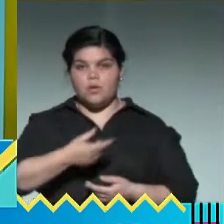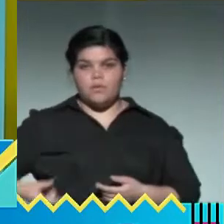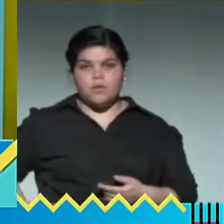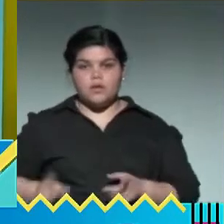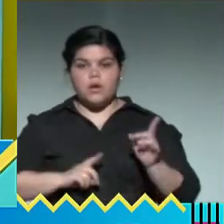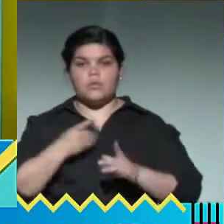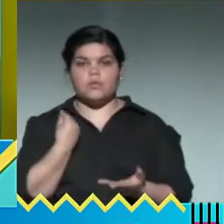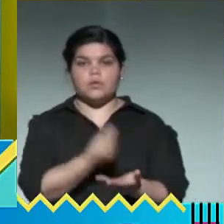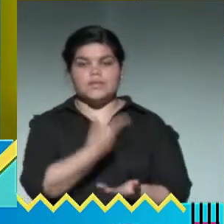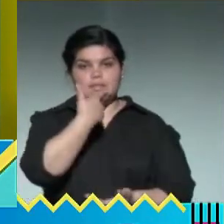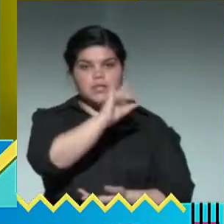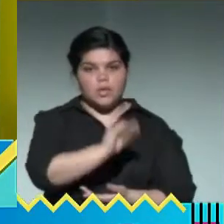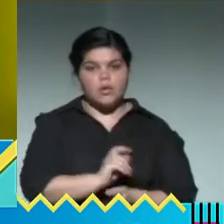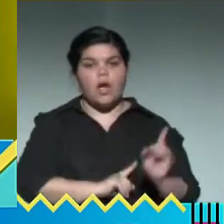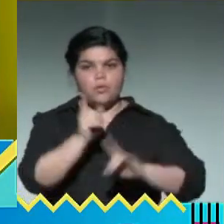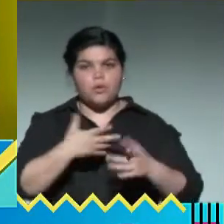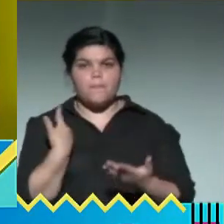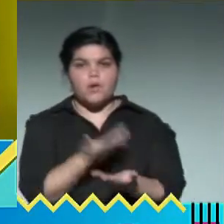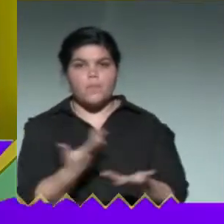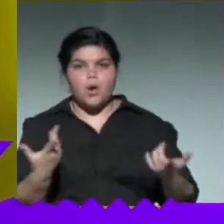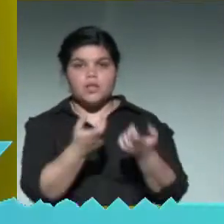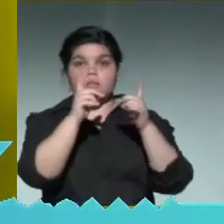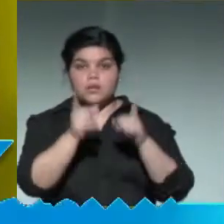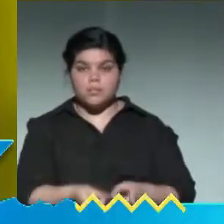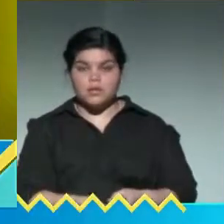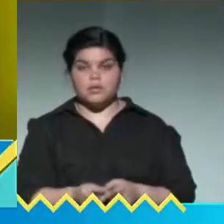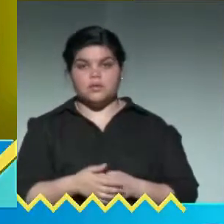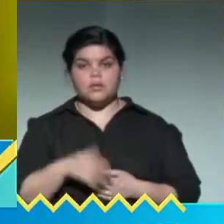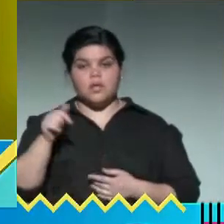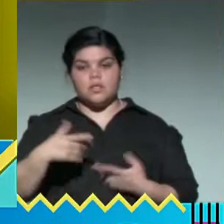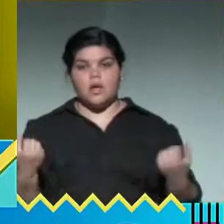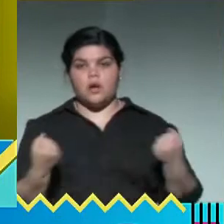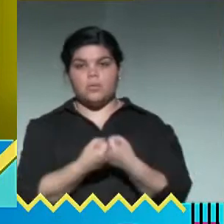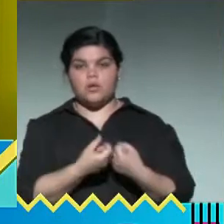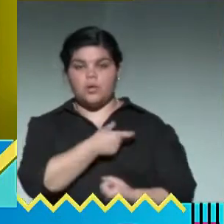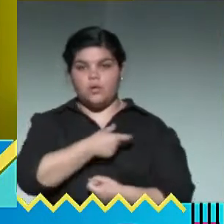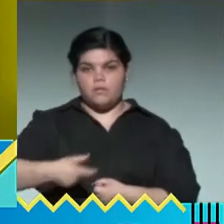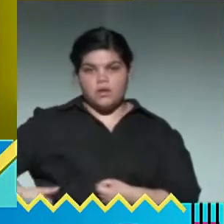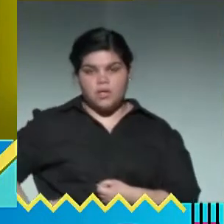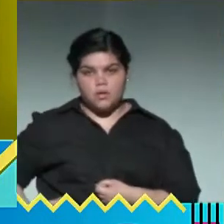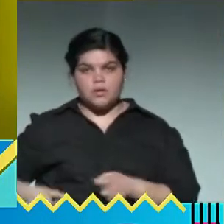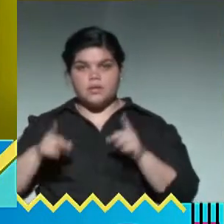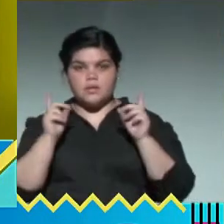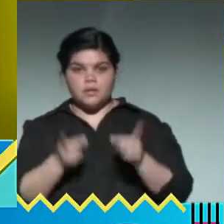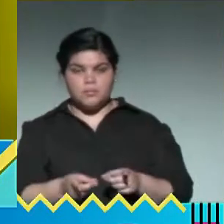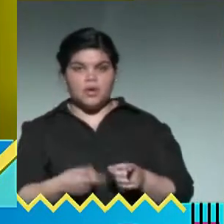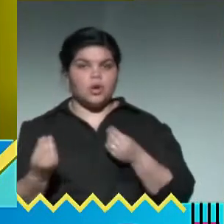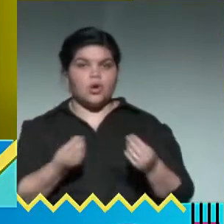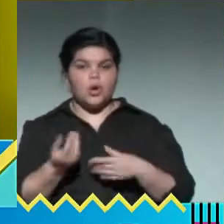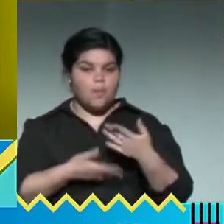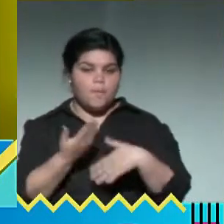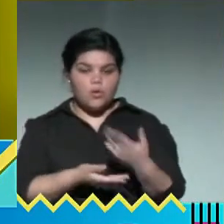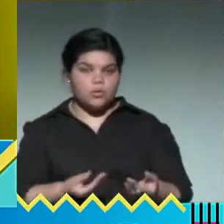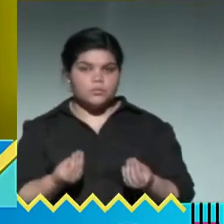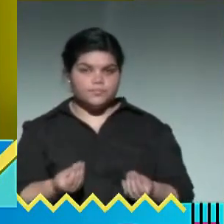algunos legisladores, ya se habla de algunas contrapropuestas, por eso también hablábamos de este acuerdo entre gobernadores y cómo se va a reflejar o no